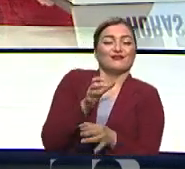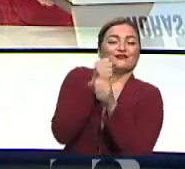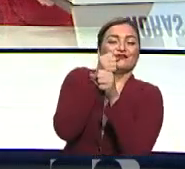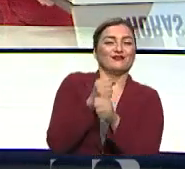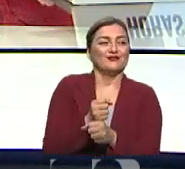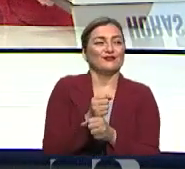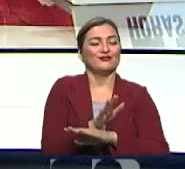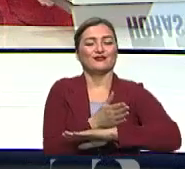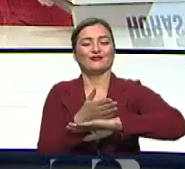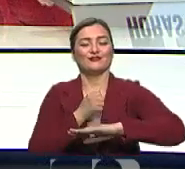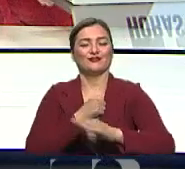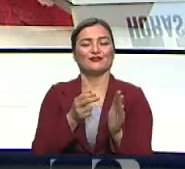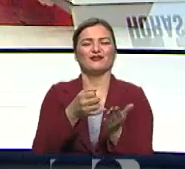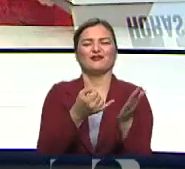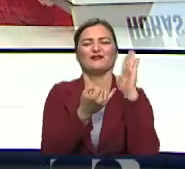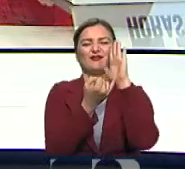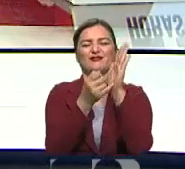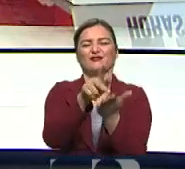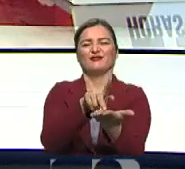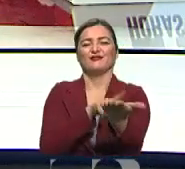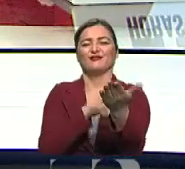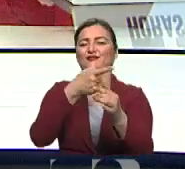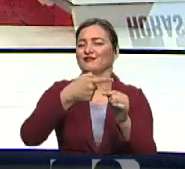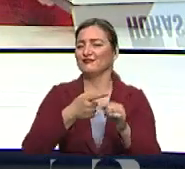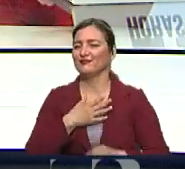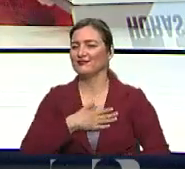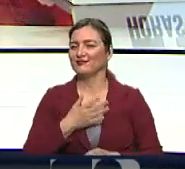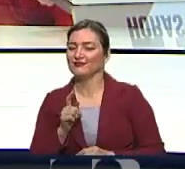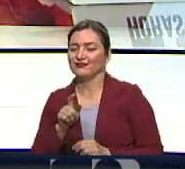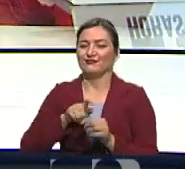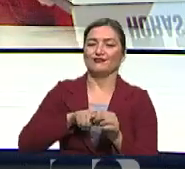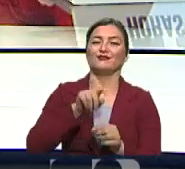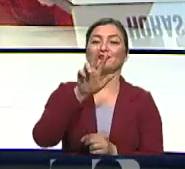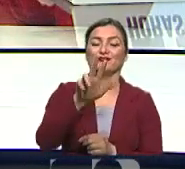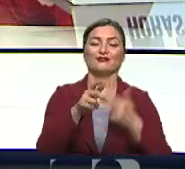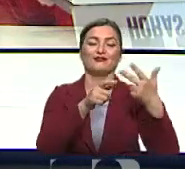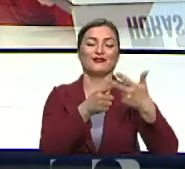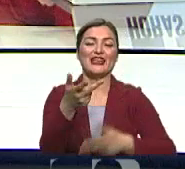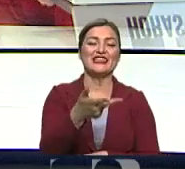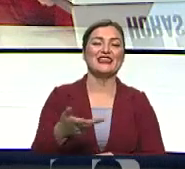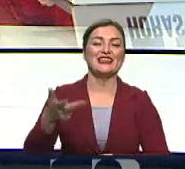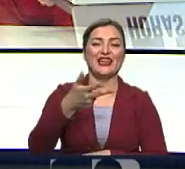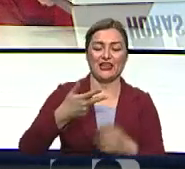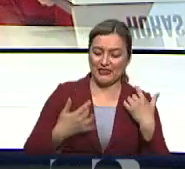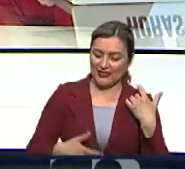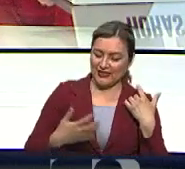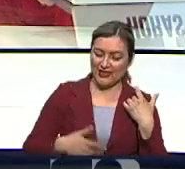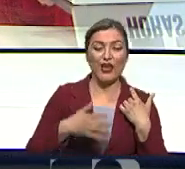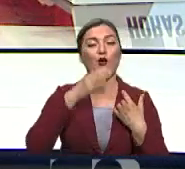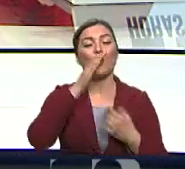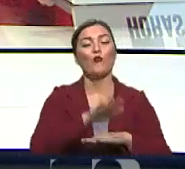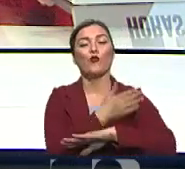tradiciones. Así que, por favor, apresúrense a inscribir a su trío musical a través de nuestro número de WhatsApp, ya se lo